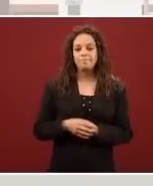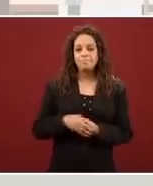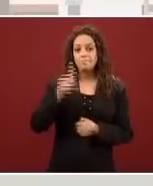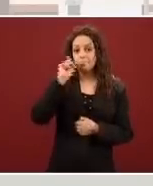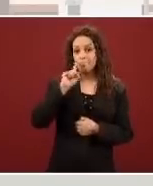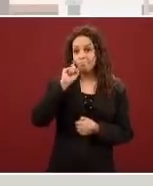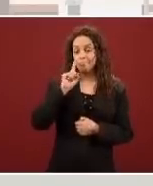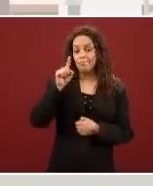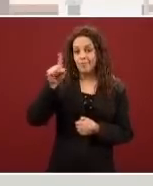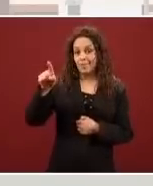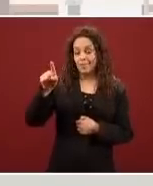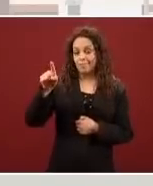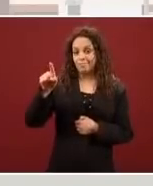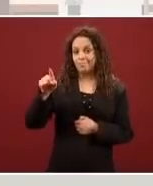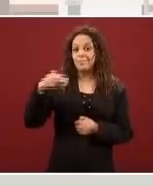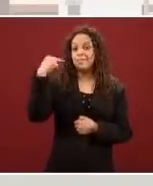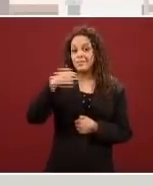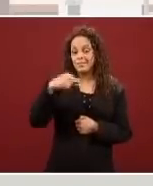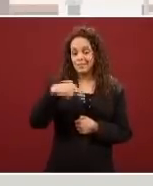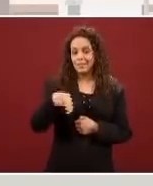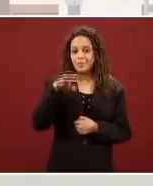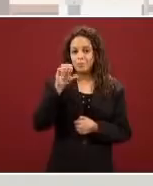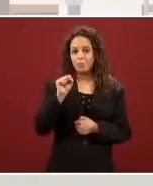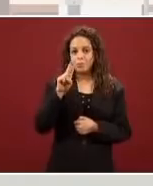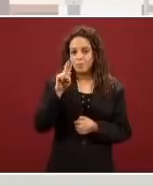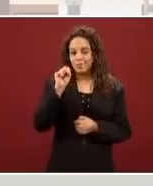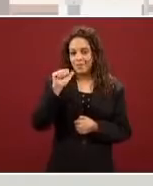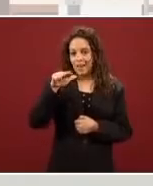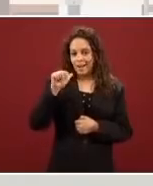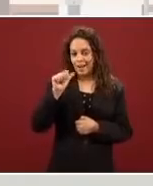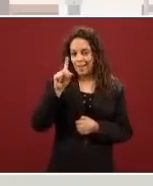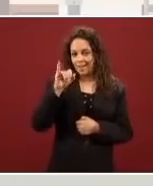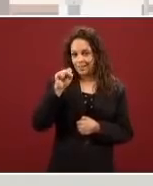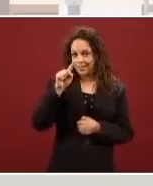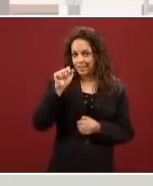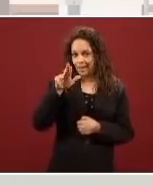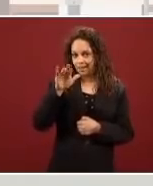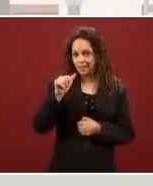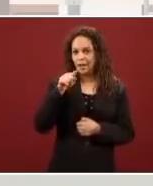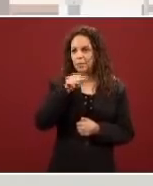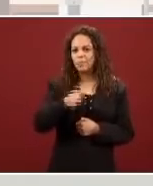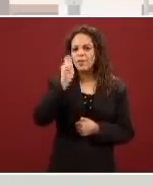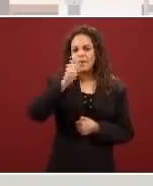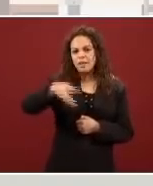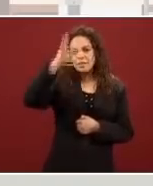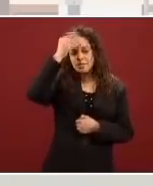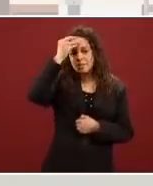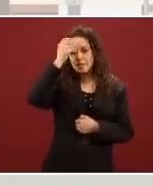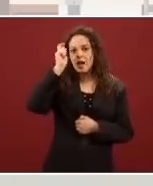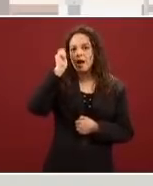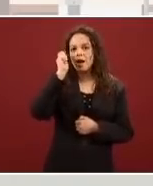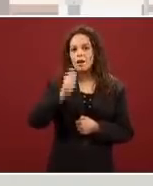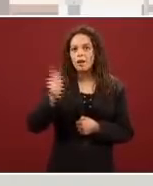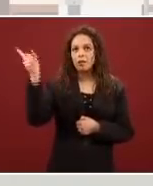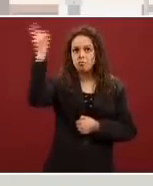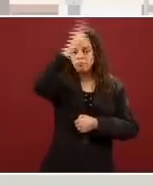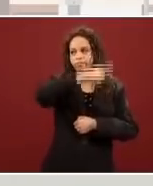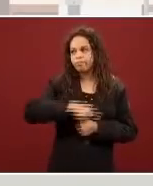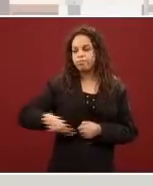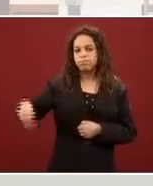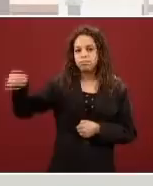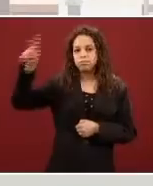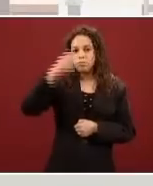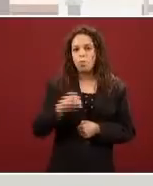Susana Distancia nos enseña cuál es nuestro espacio, cuál es la sana distancia que debemos de